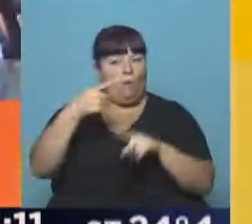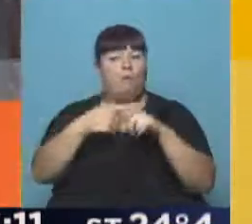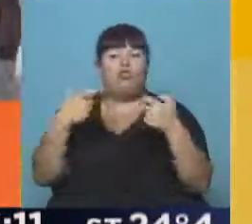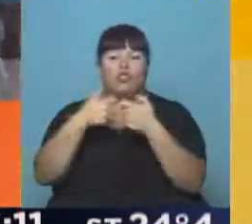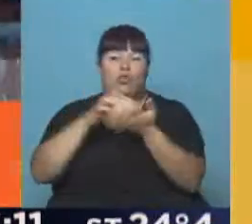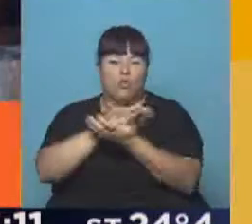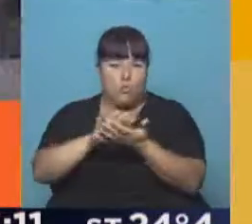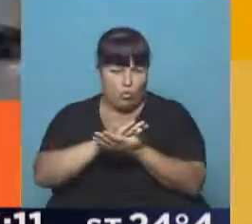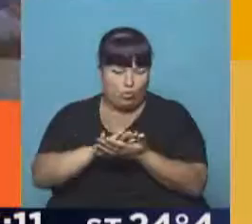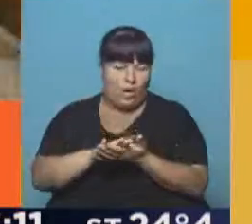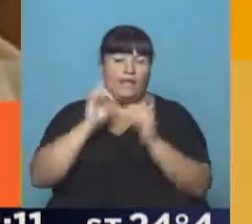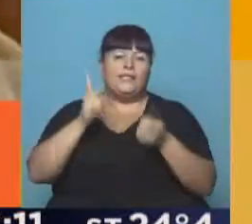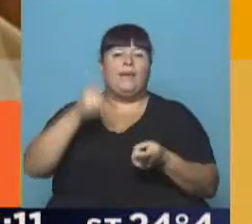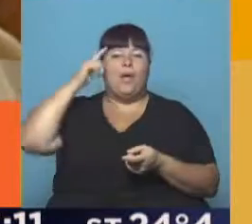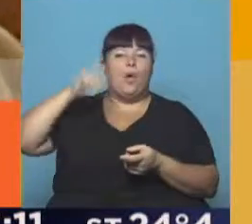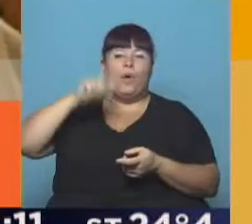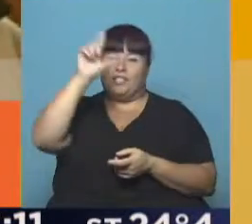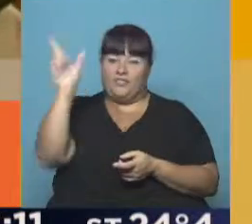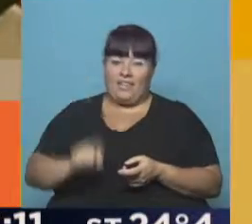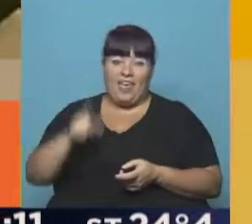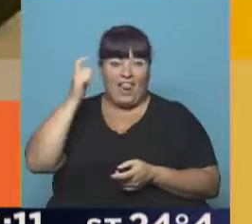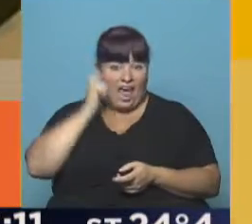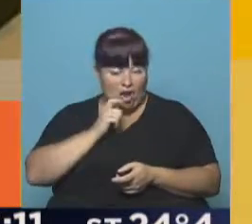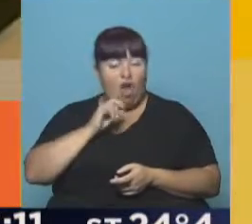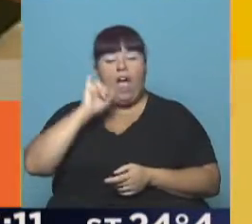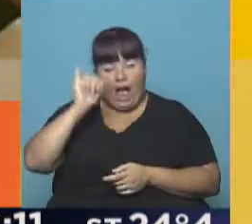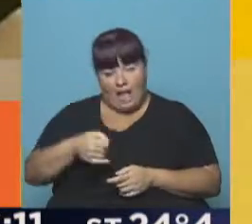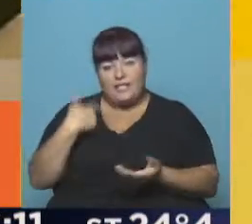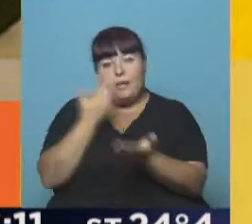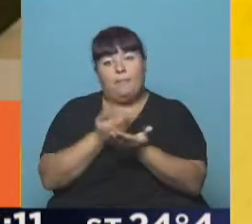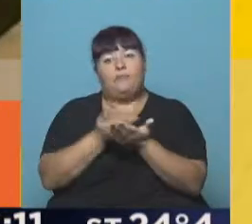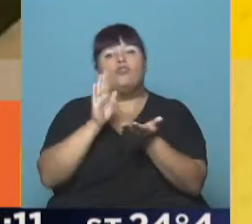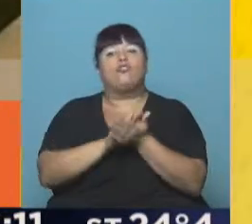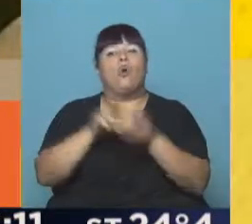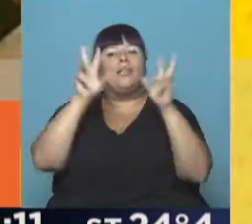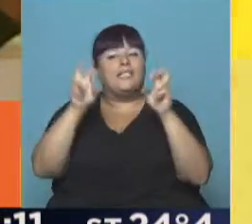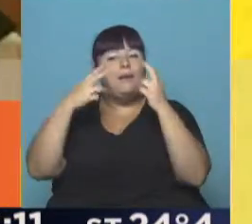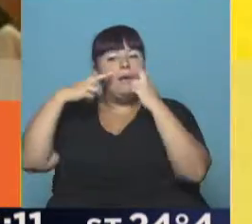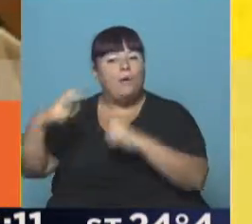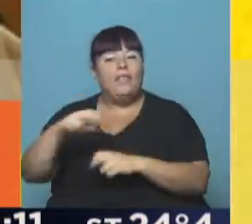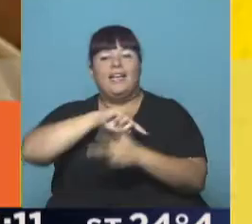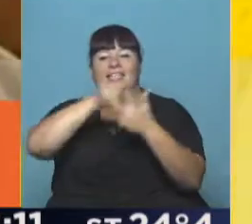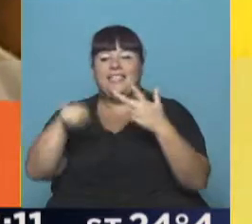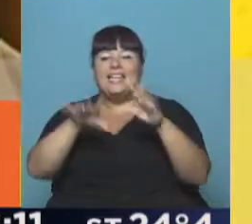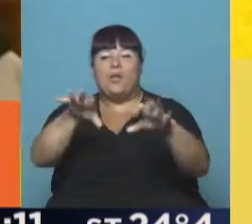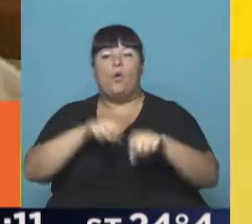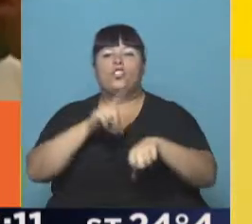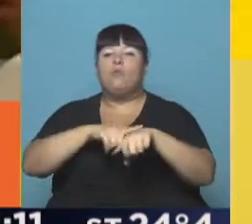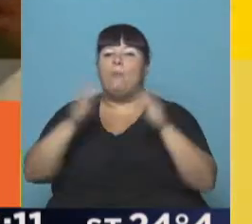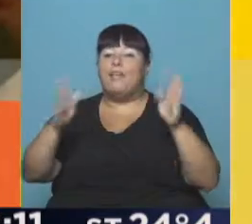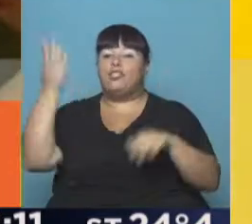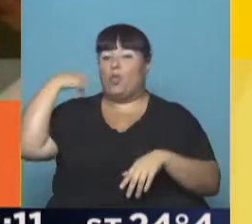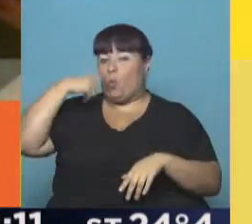asociación ilícita y el juzgado federal de La Rioja aceptara el planteo en el marco de la causa que investiga 3 secuestros durante la